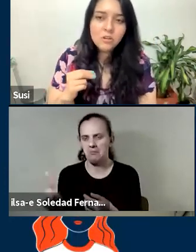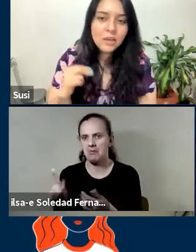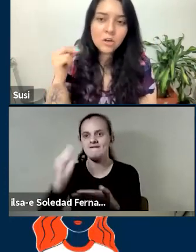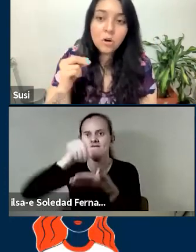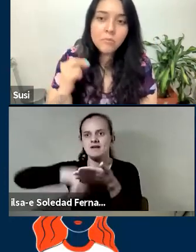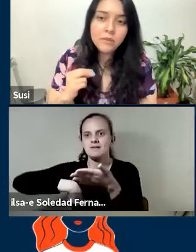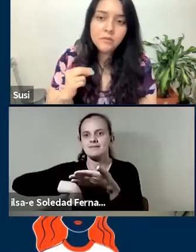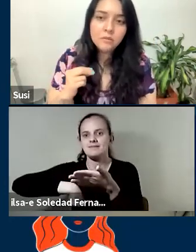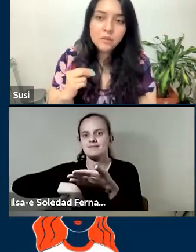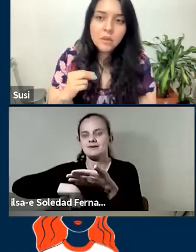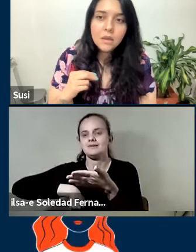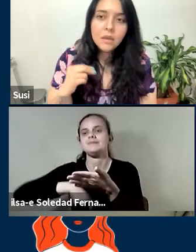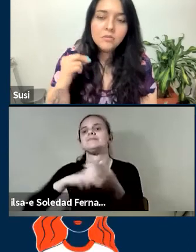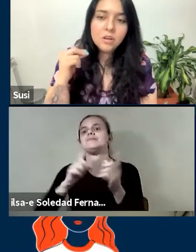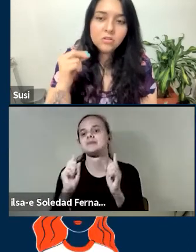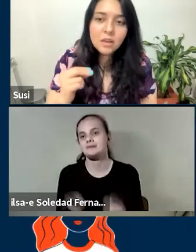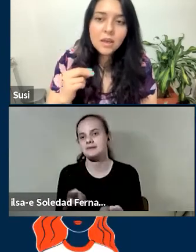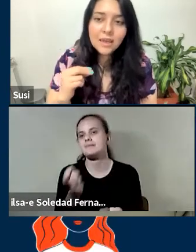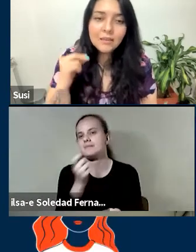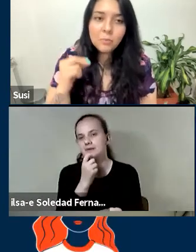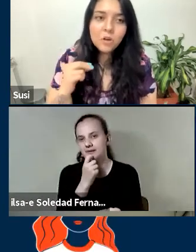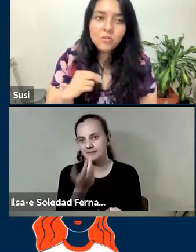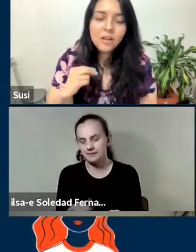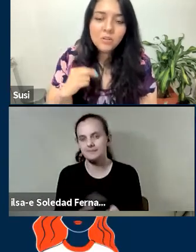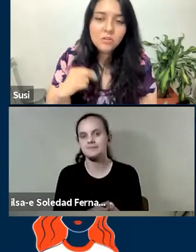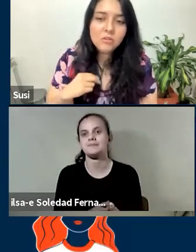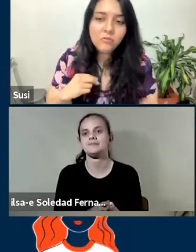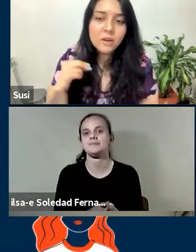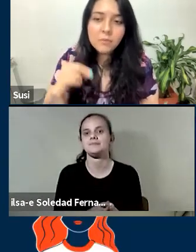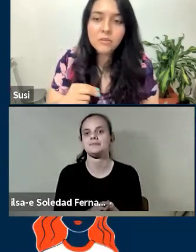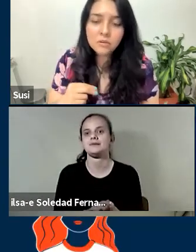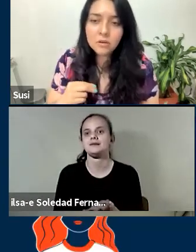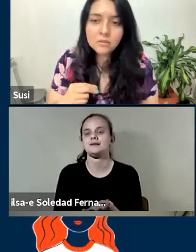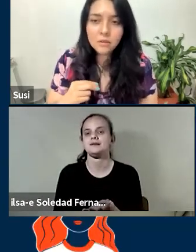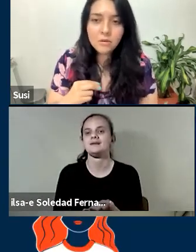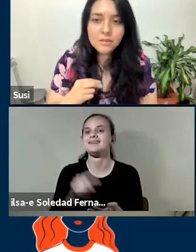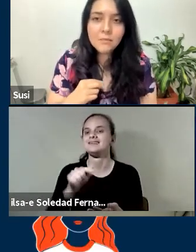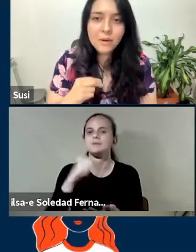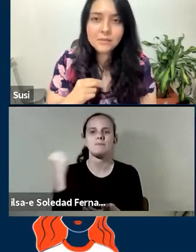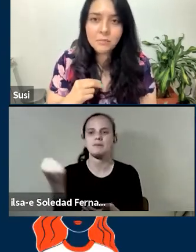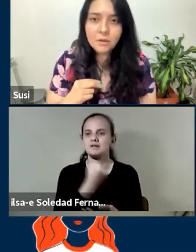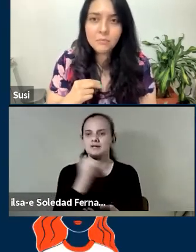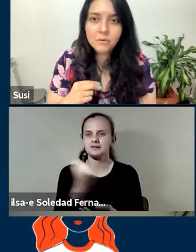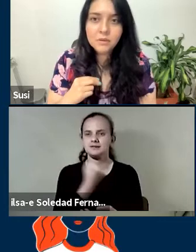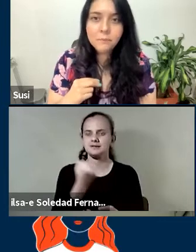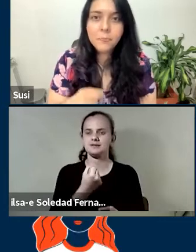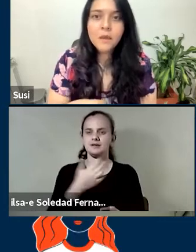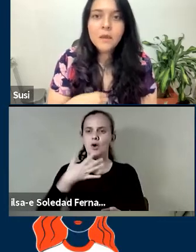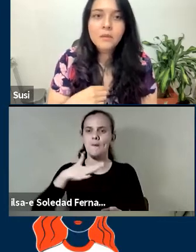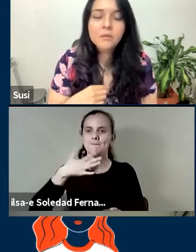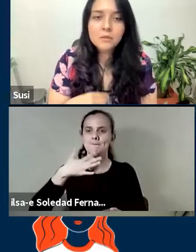y condiciones que no comprendo. Entonces no sé qué tipo de contrato estoy firmando con esa empresa, por ejemplo,